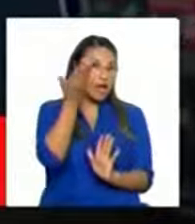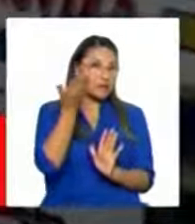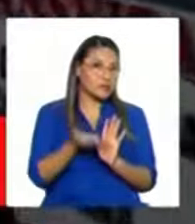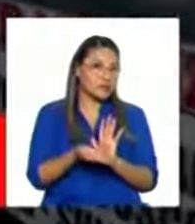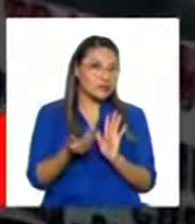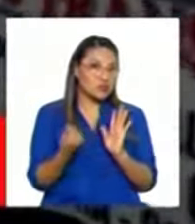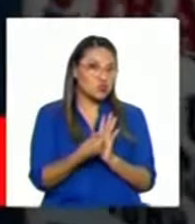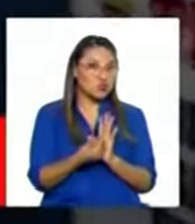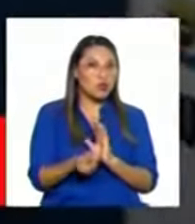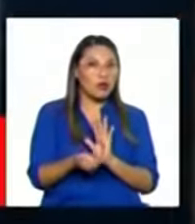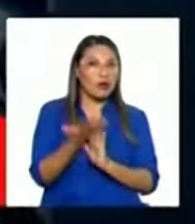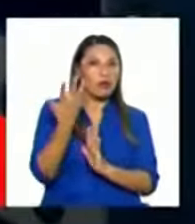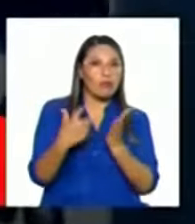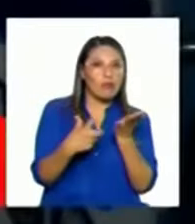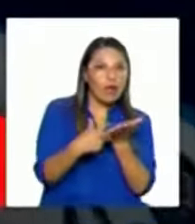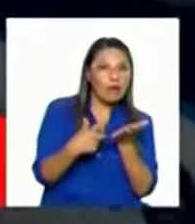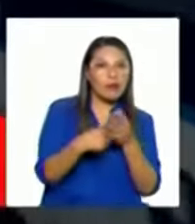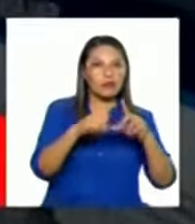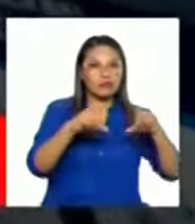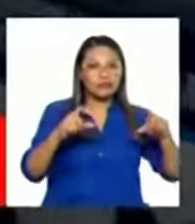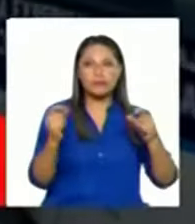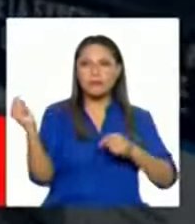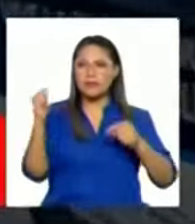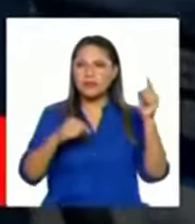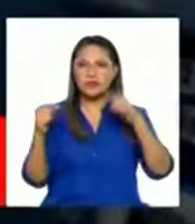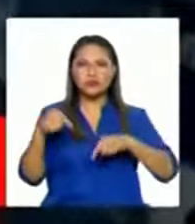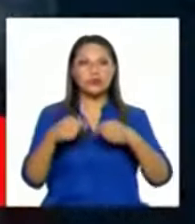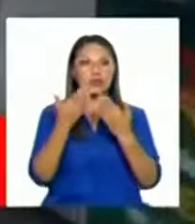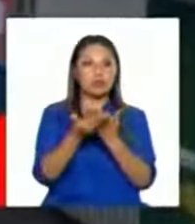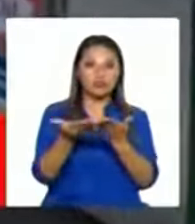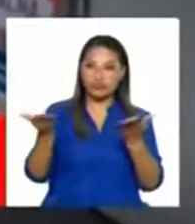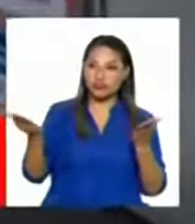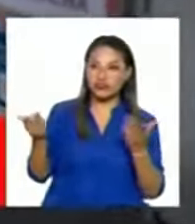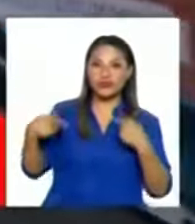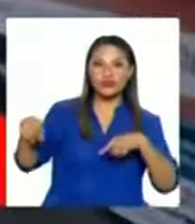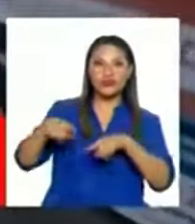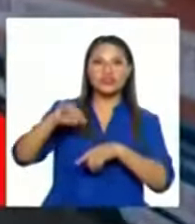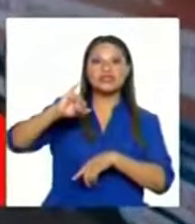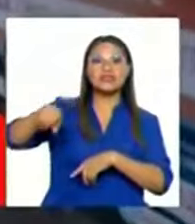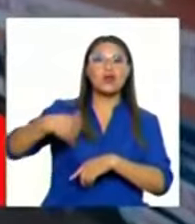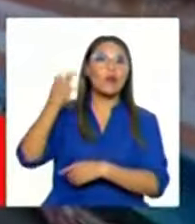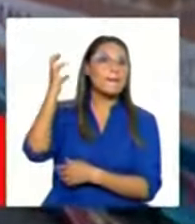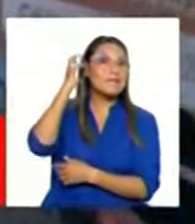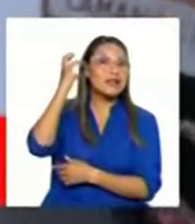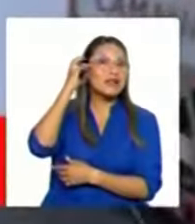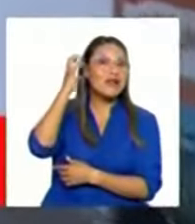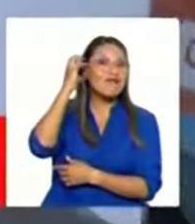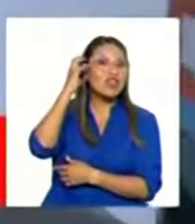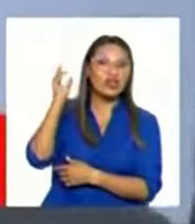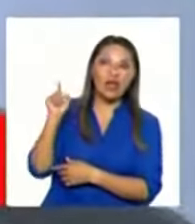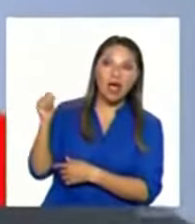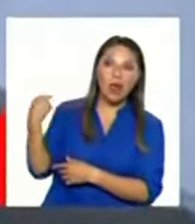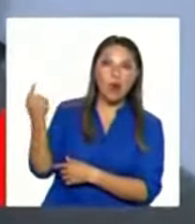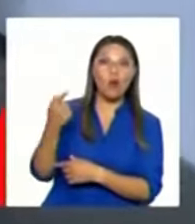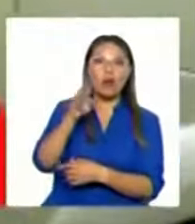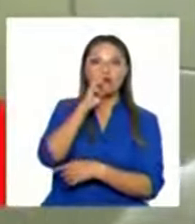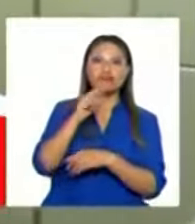gran demanda. Este es el panorama registrado en el paradero Tocongo de San Juan de Miraflores en este Jueves